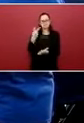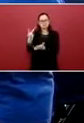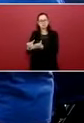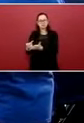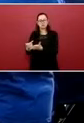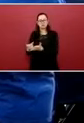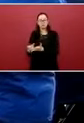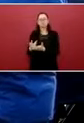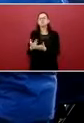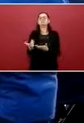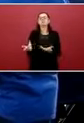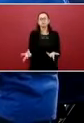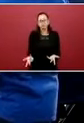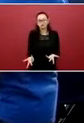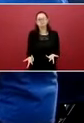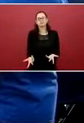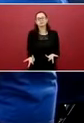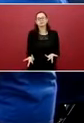2017. Entonces,